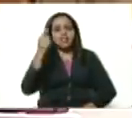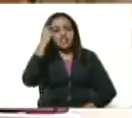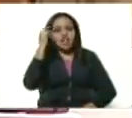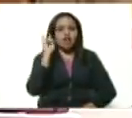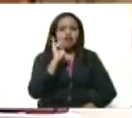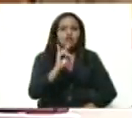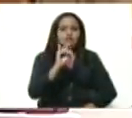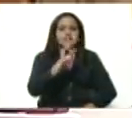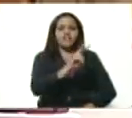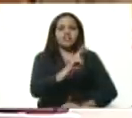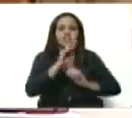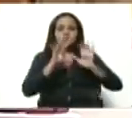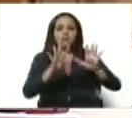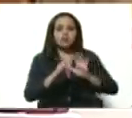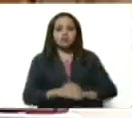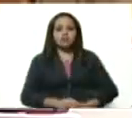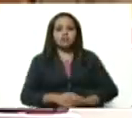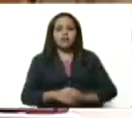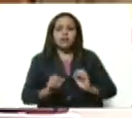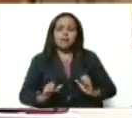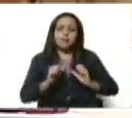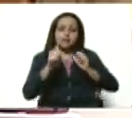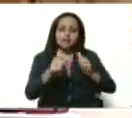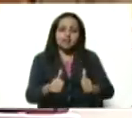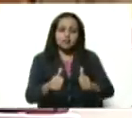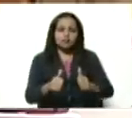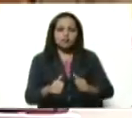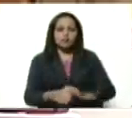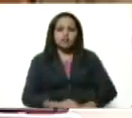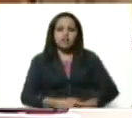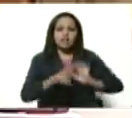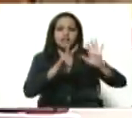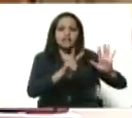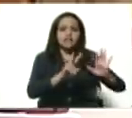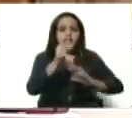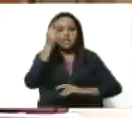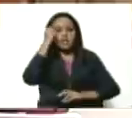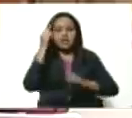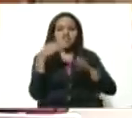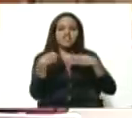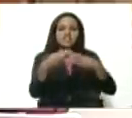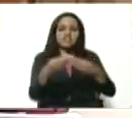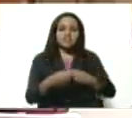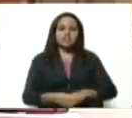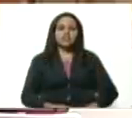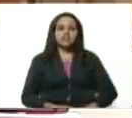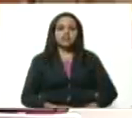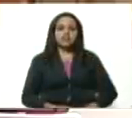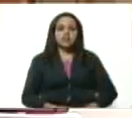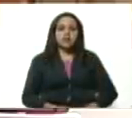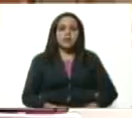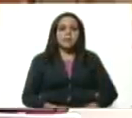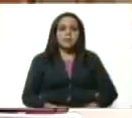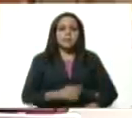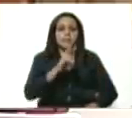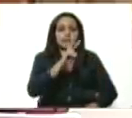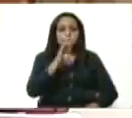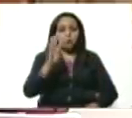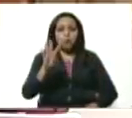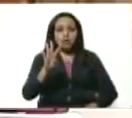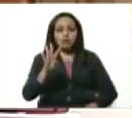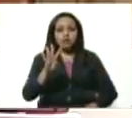29 entramos a la fase de 7 días de flexibilización 24 áreas